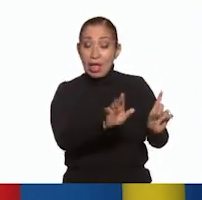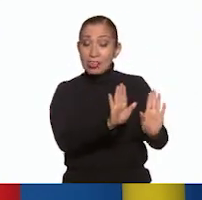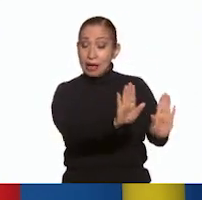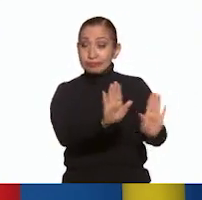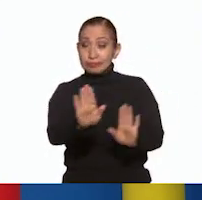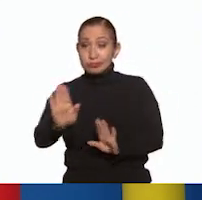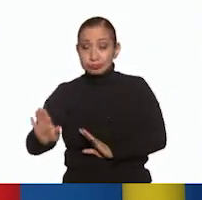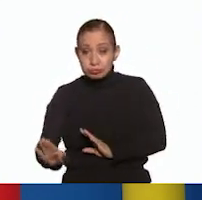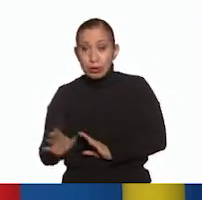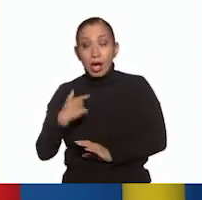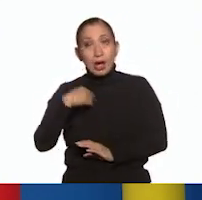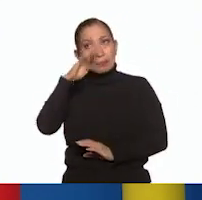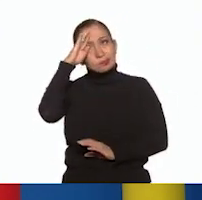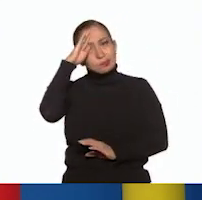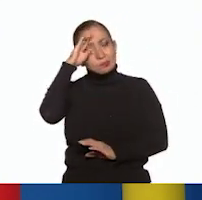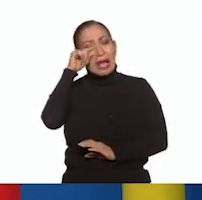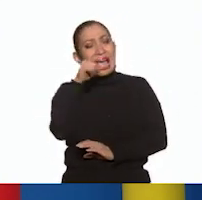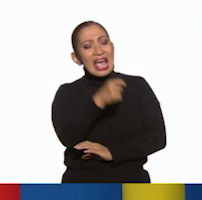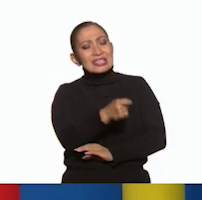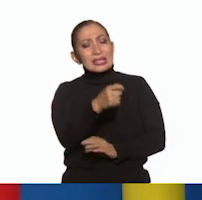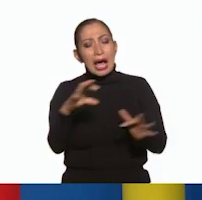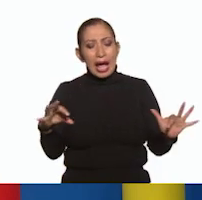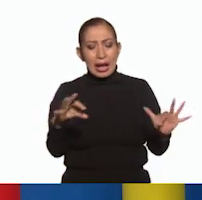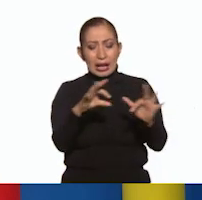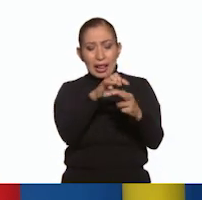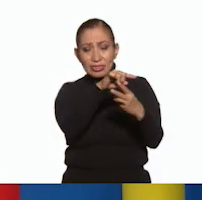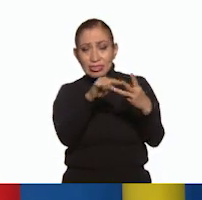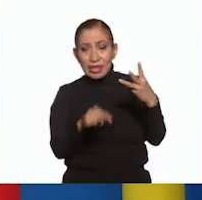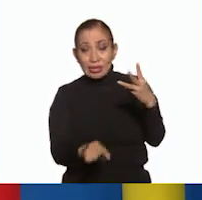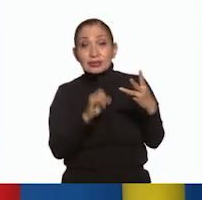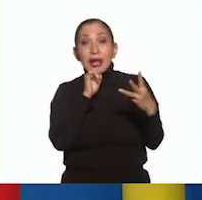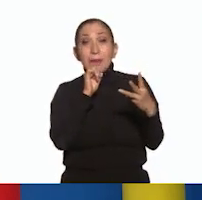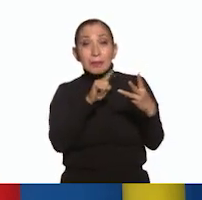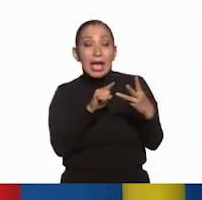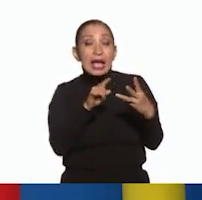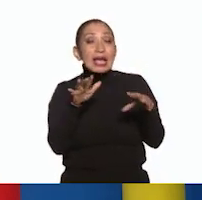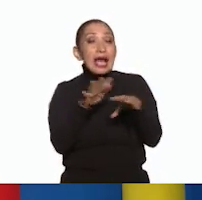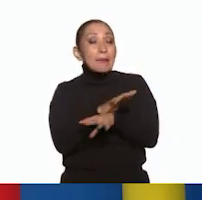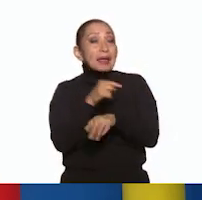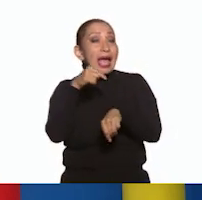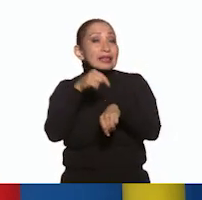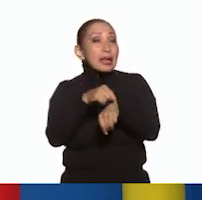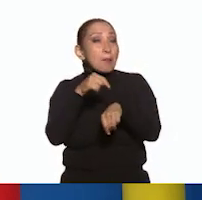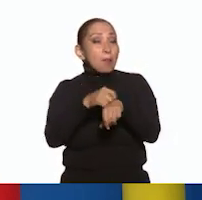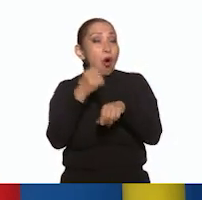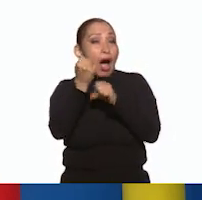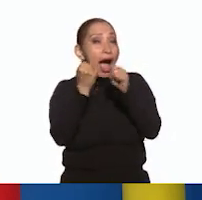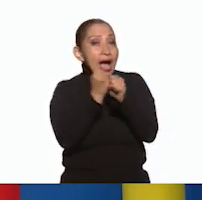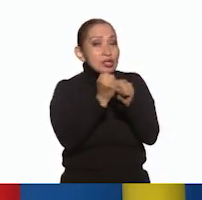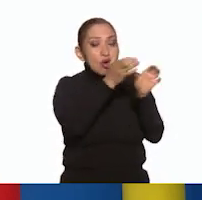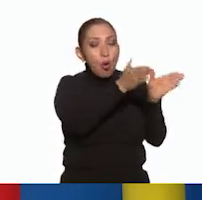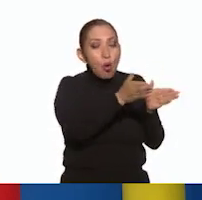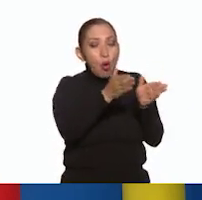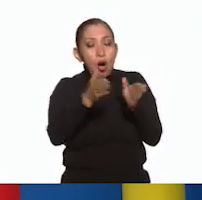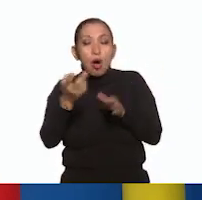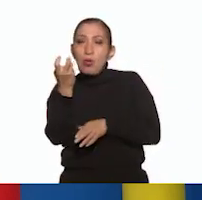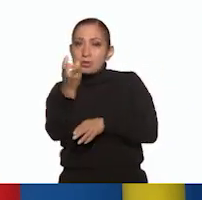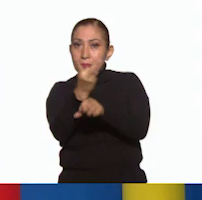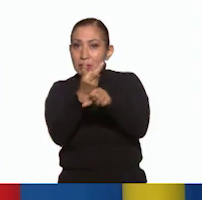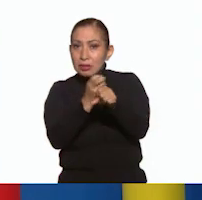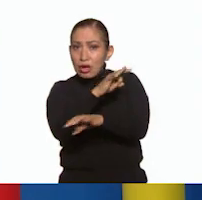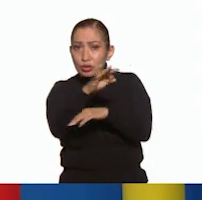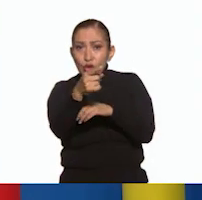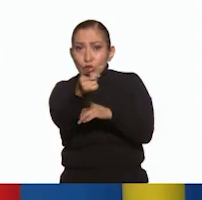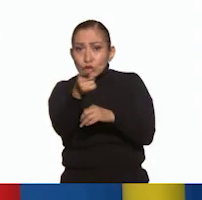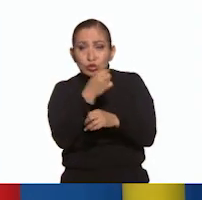particulares. Hay que considerar que estas relaciones cambian también según la época del año. Por eso, invitamos a todos